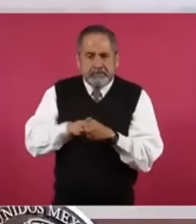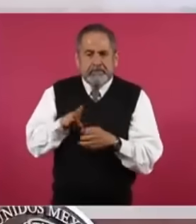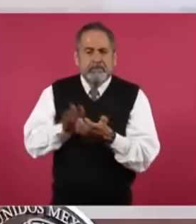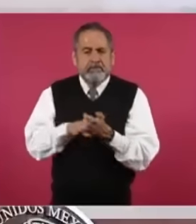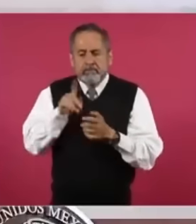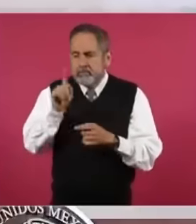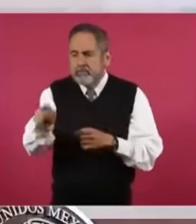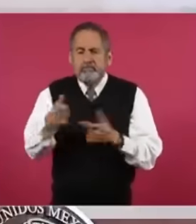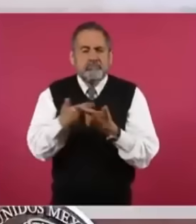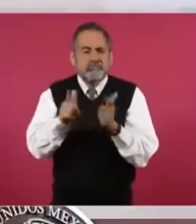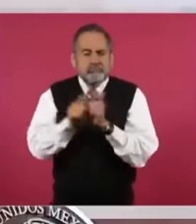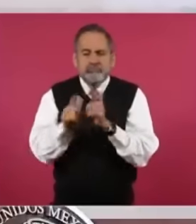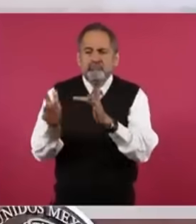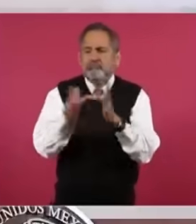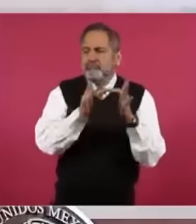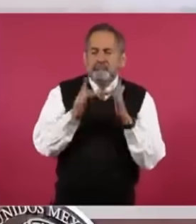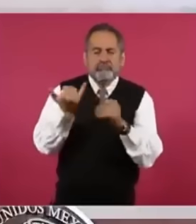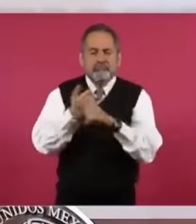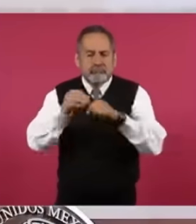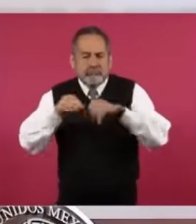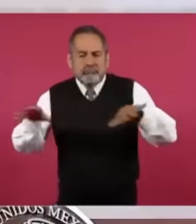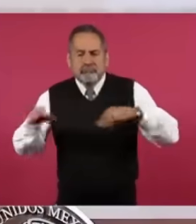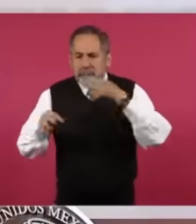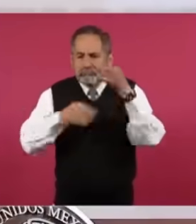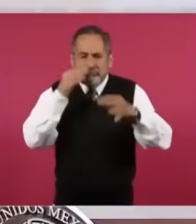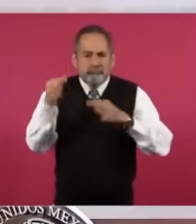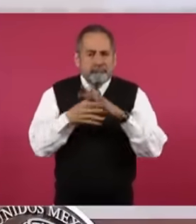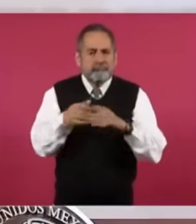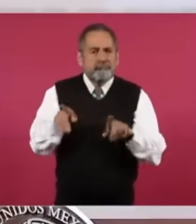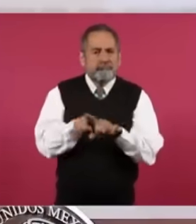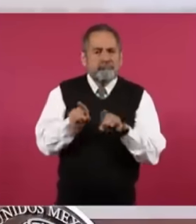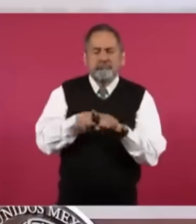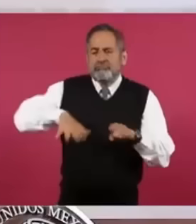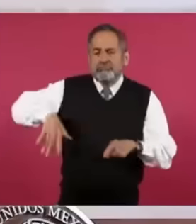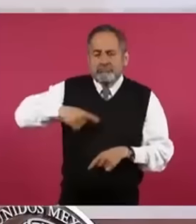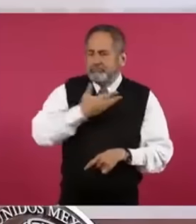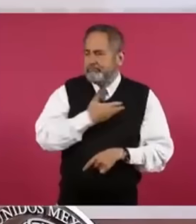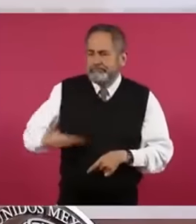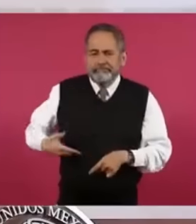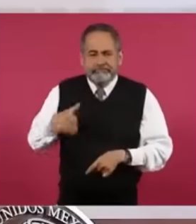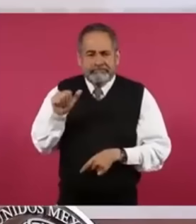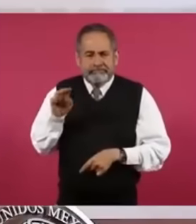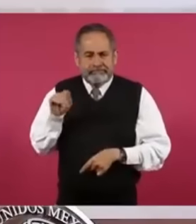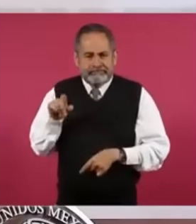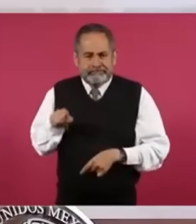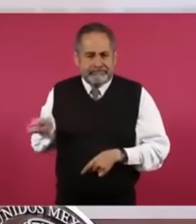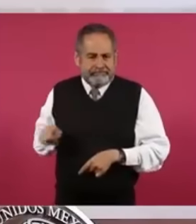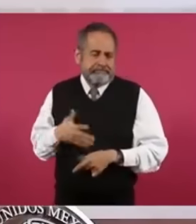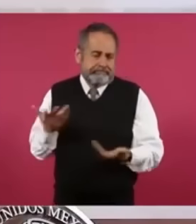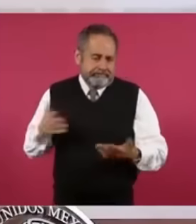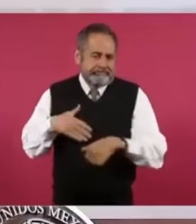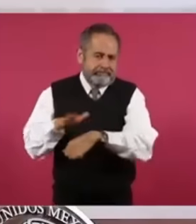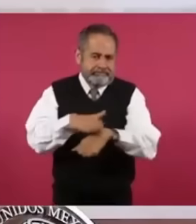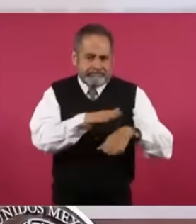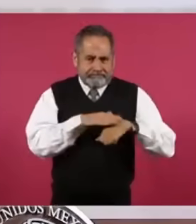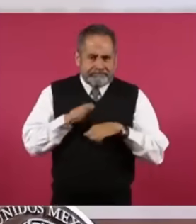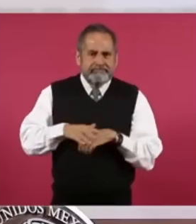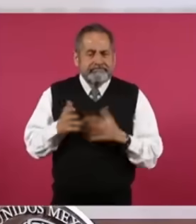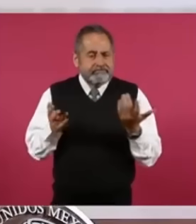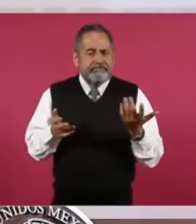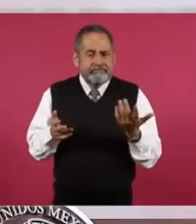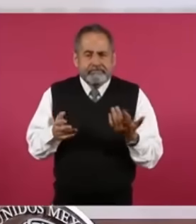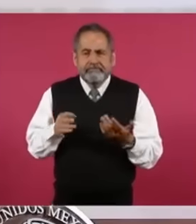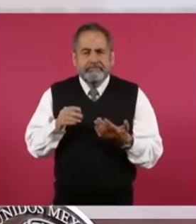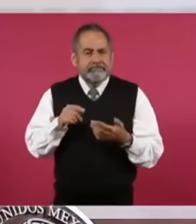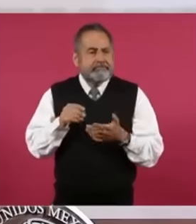redes alternativas de información, como lo acaba de decir el presidente Andrés Manuel López Obrador. Y sí, la invitación está en que se